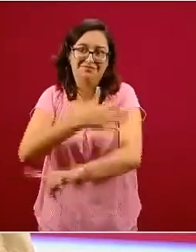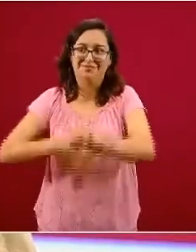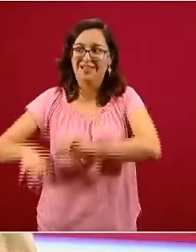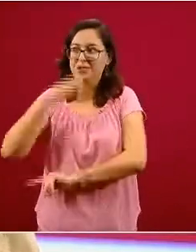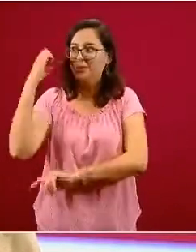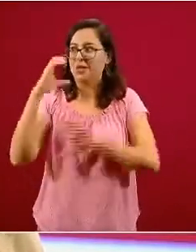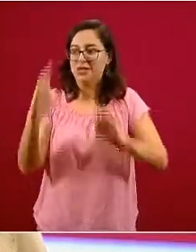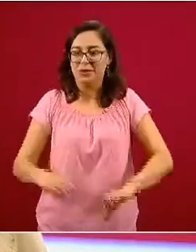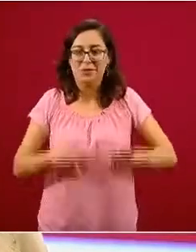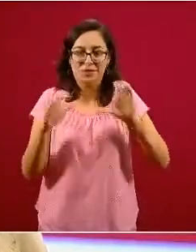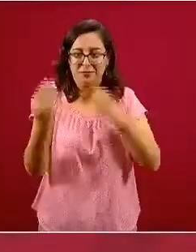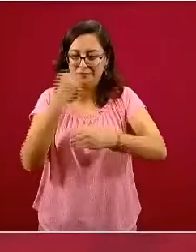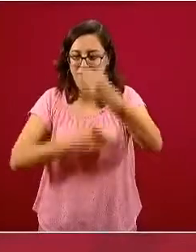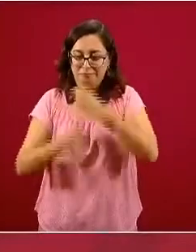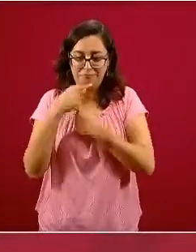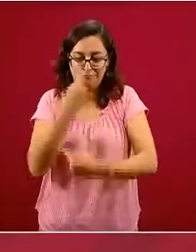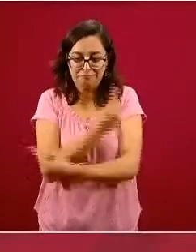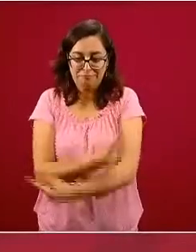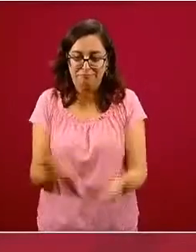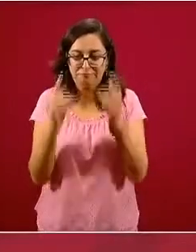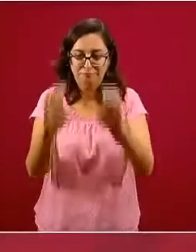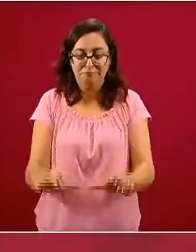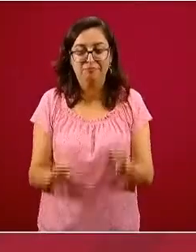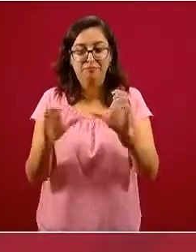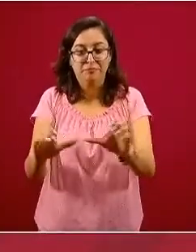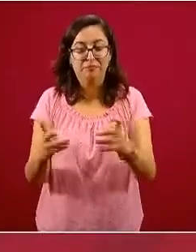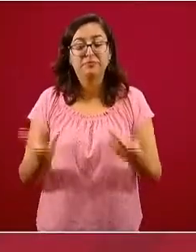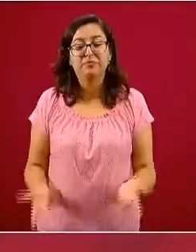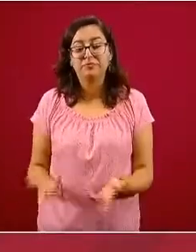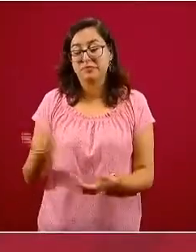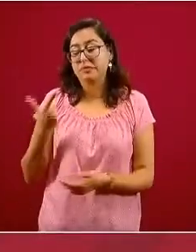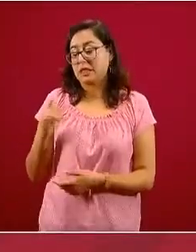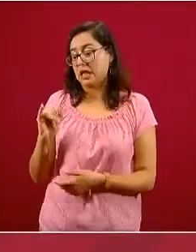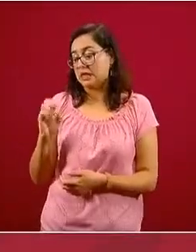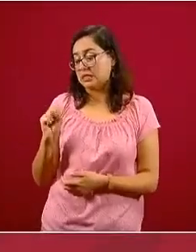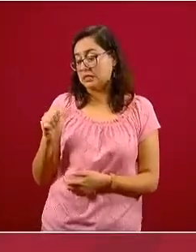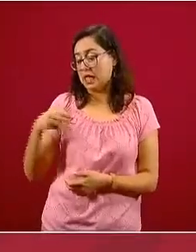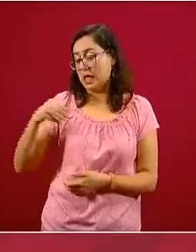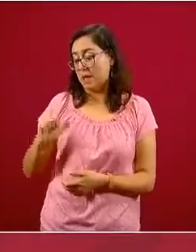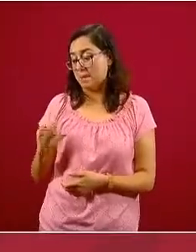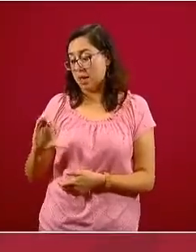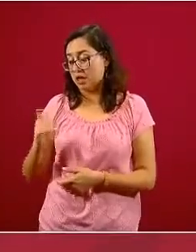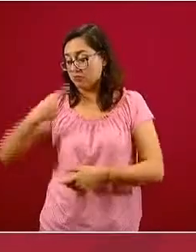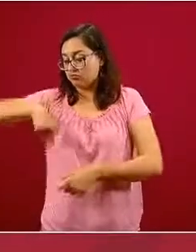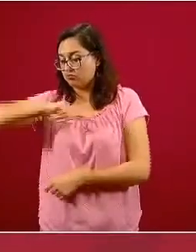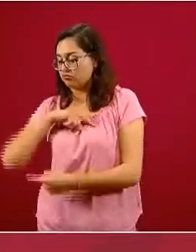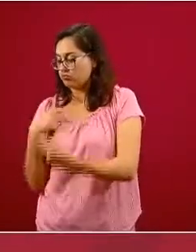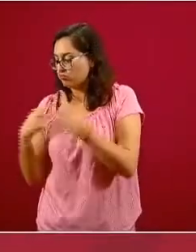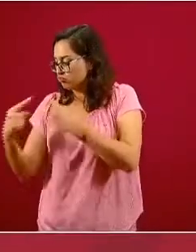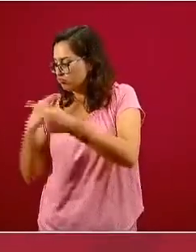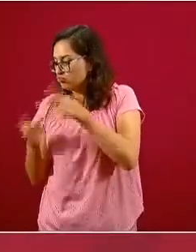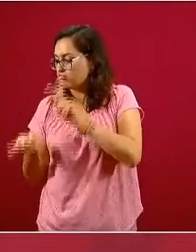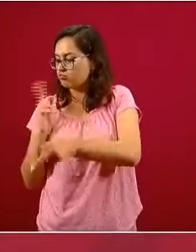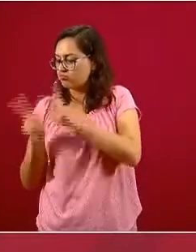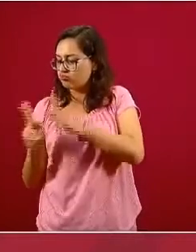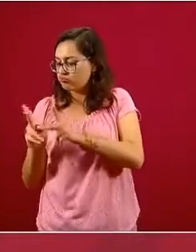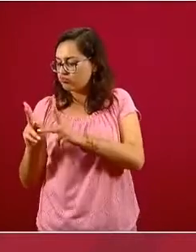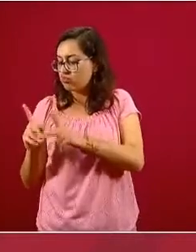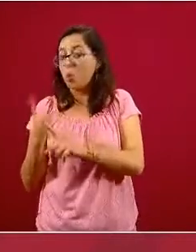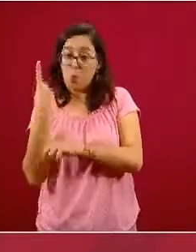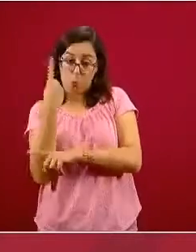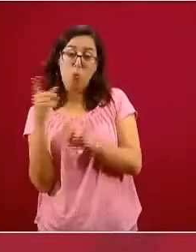ambientes alimentarios. Lo estamos revisando precisamente en GISAMAC. Una de las líneas de trabajo de